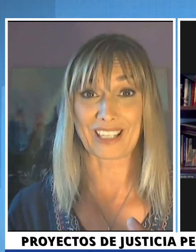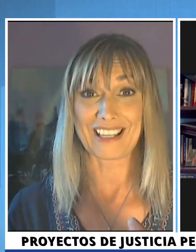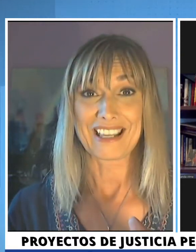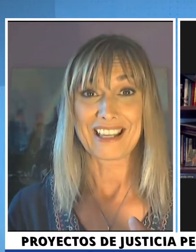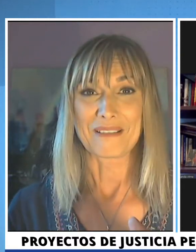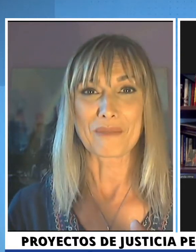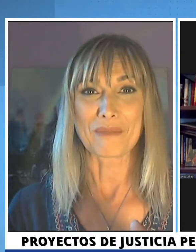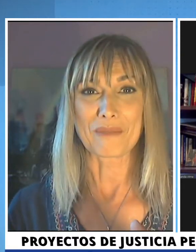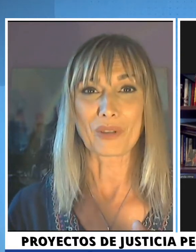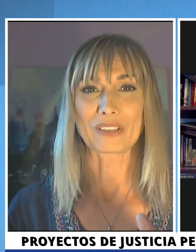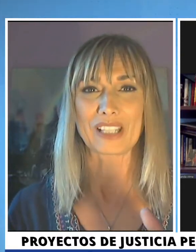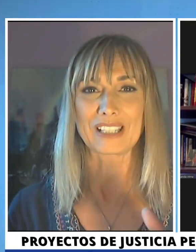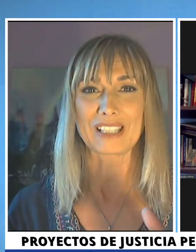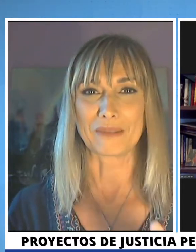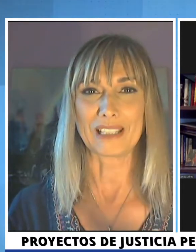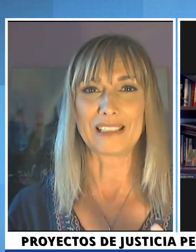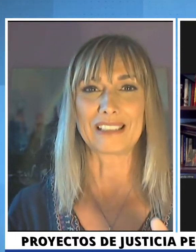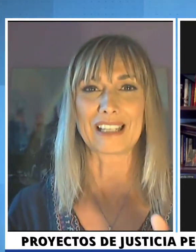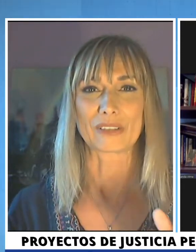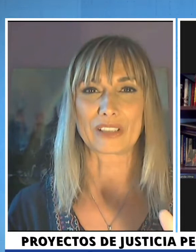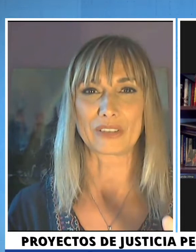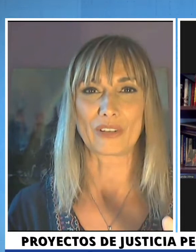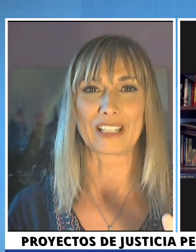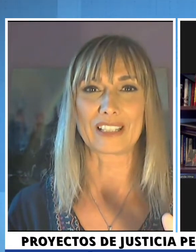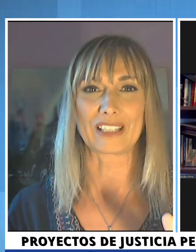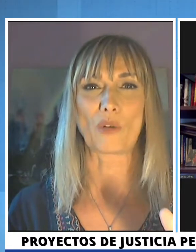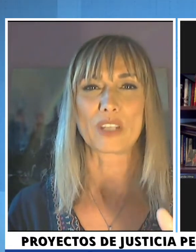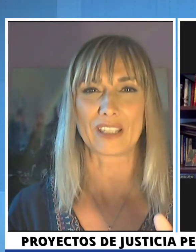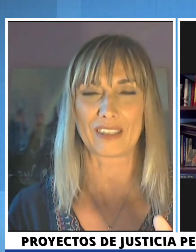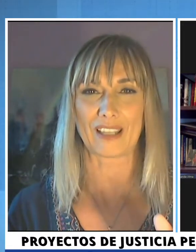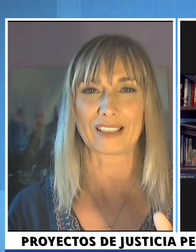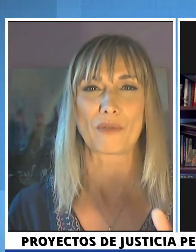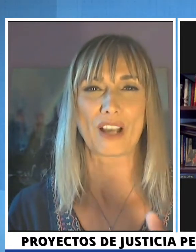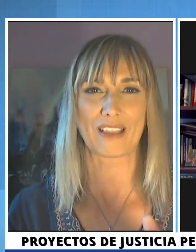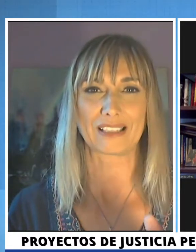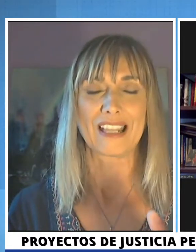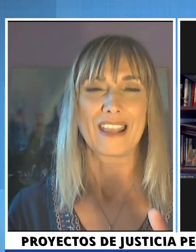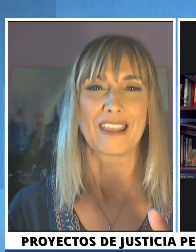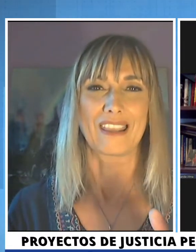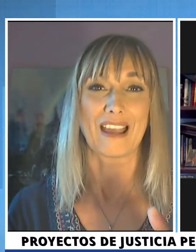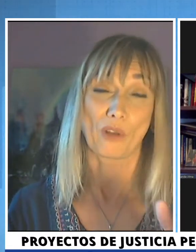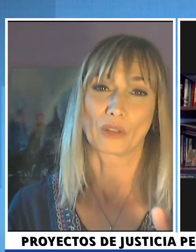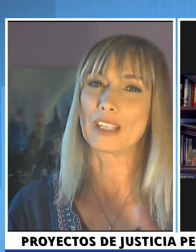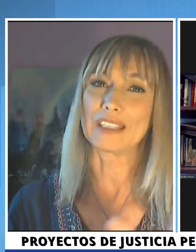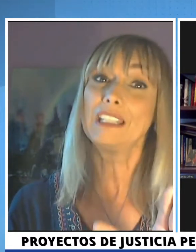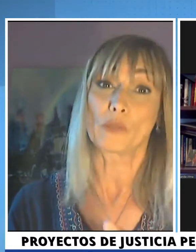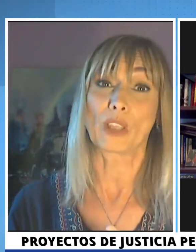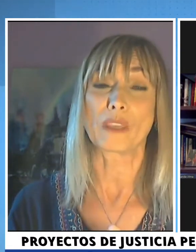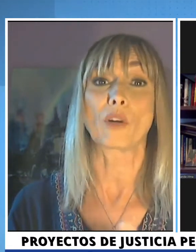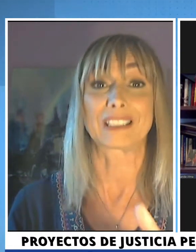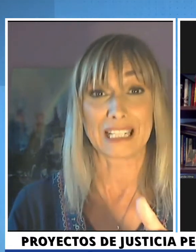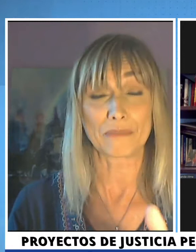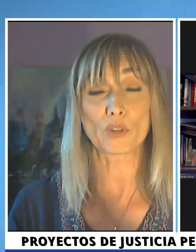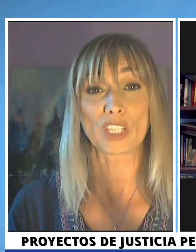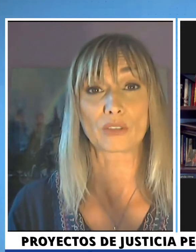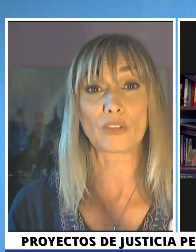porque miembros de la sociedad civil, de asociaciones, juristas, abogados y los diputados mismos que